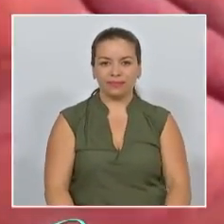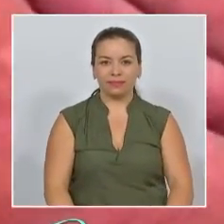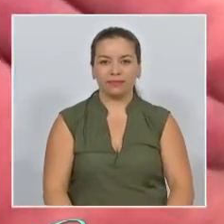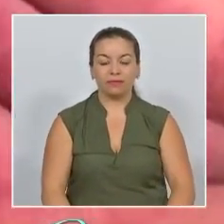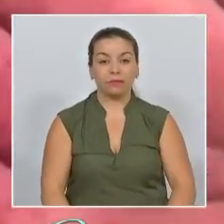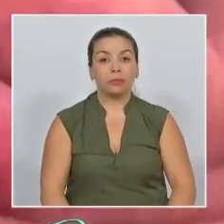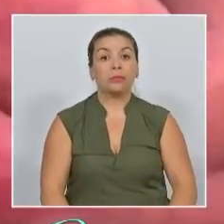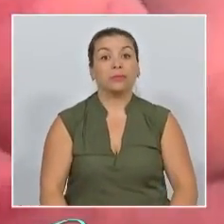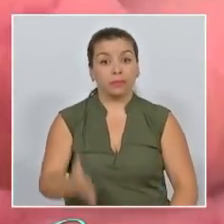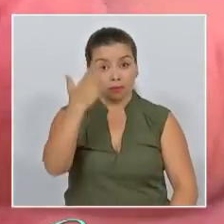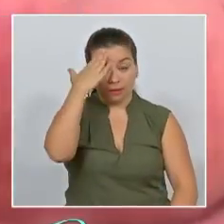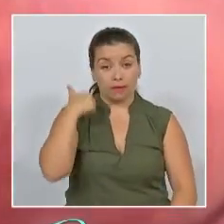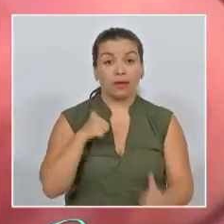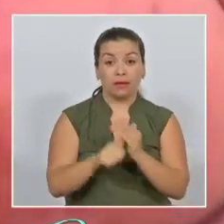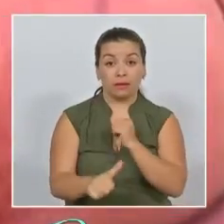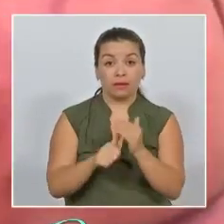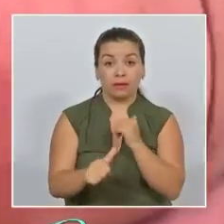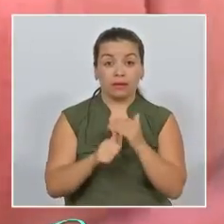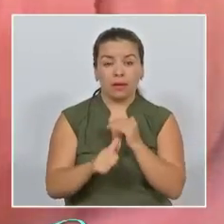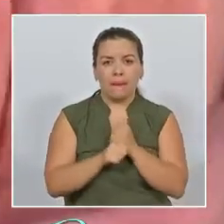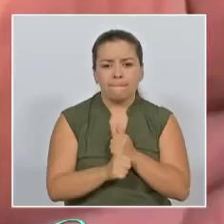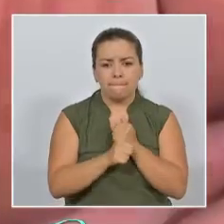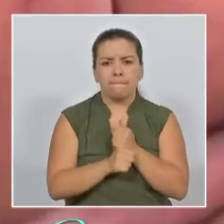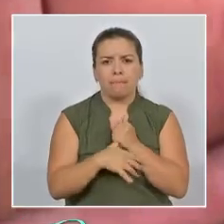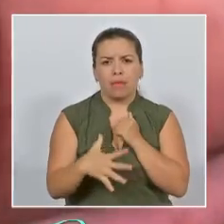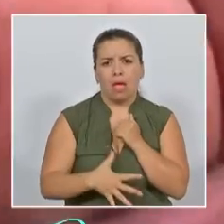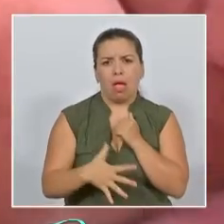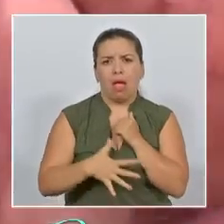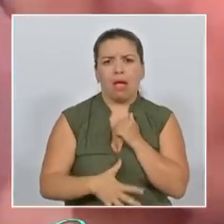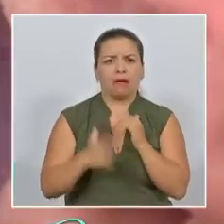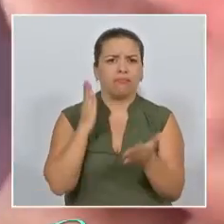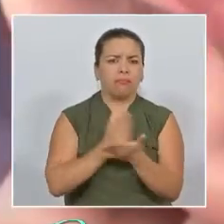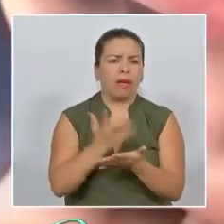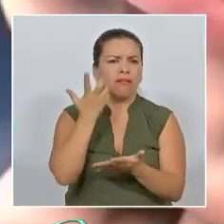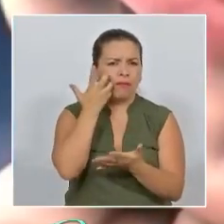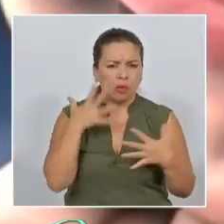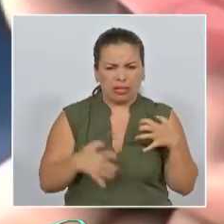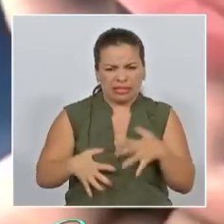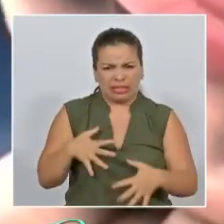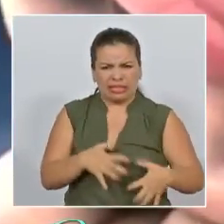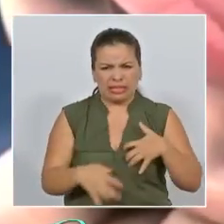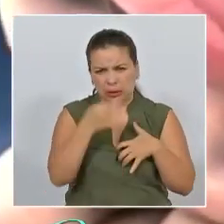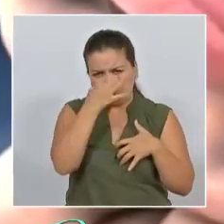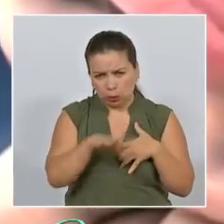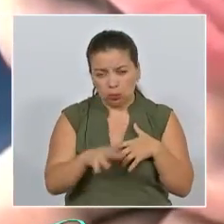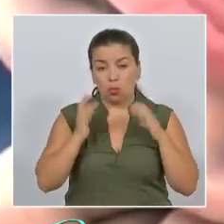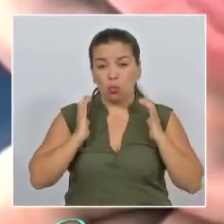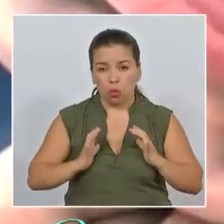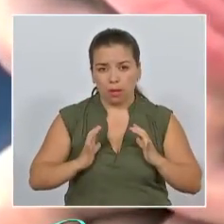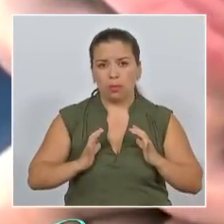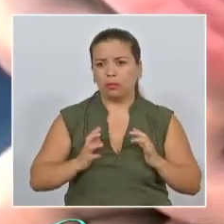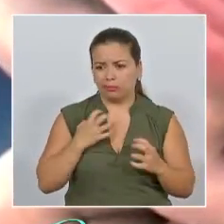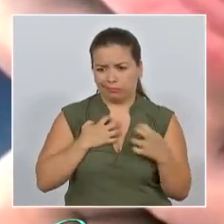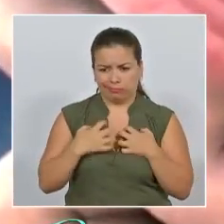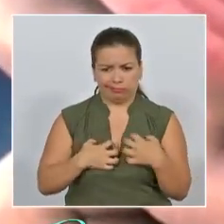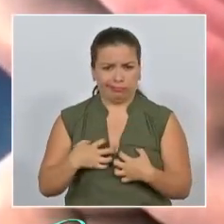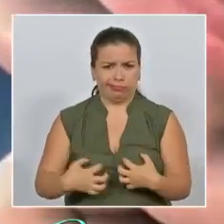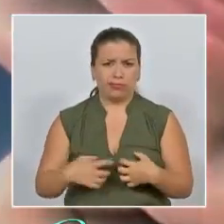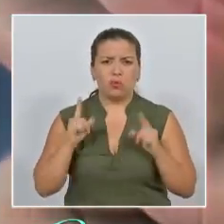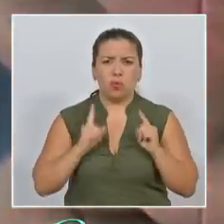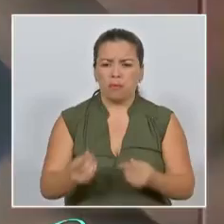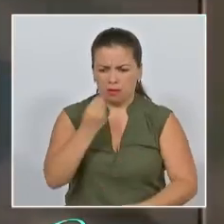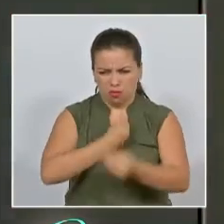Antes de saber que la materia fecal que no logramos desechar nos causa enfermedades e infecciones. El mismo cuerpo se intoxica debido a una